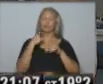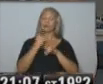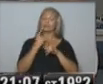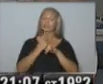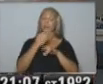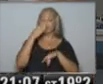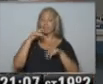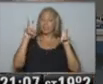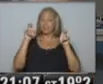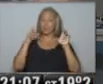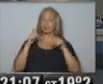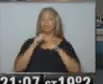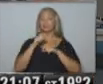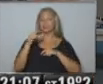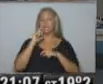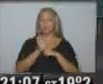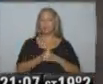día de Visión 7 Central. Hasta mañana.